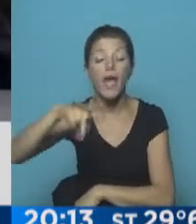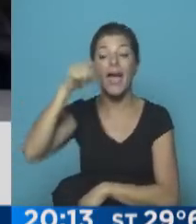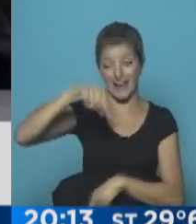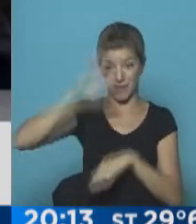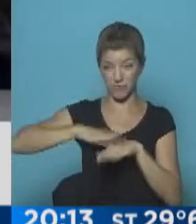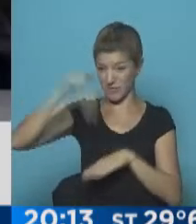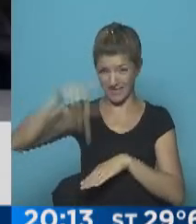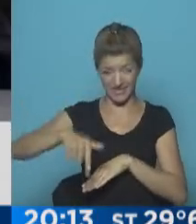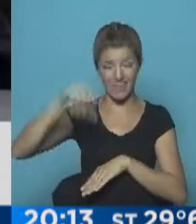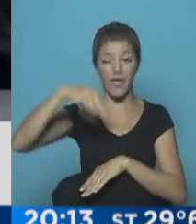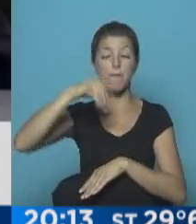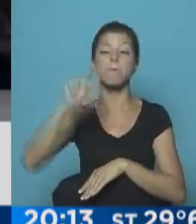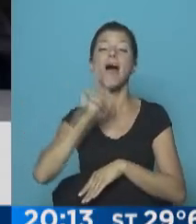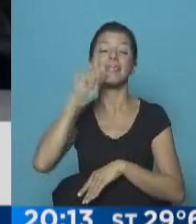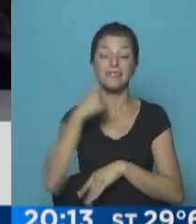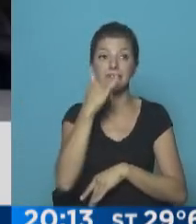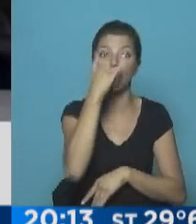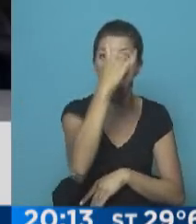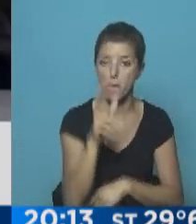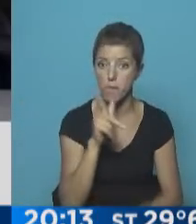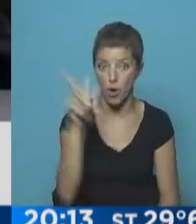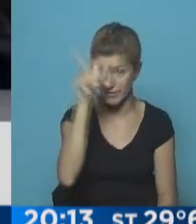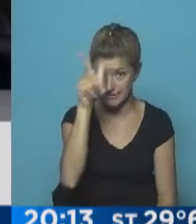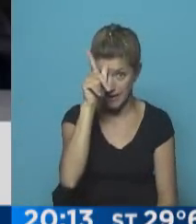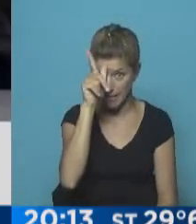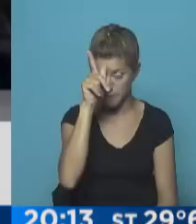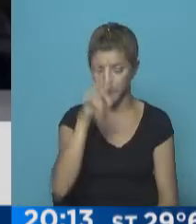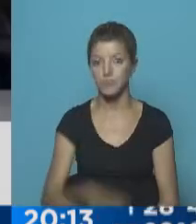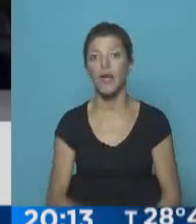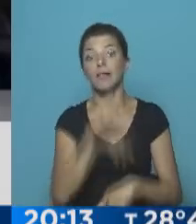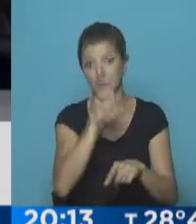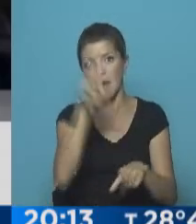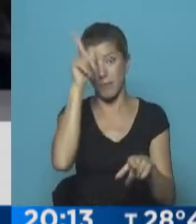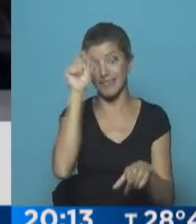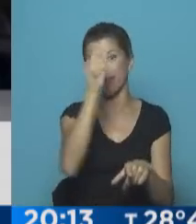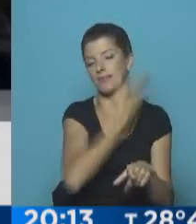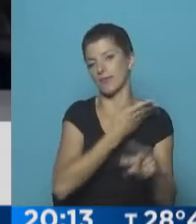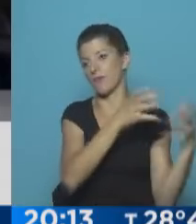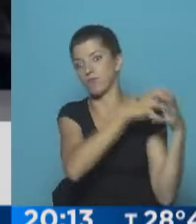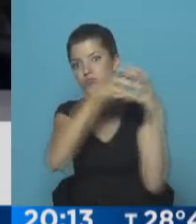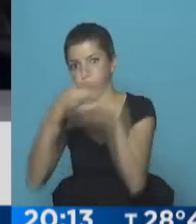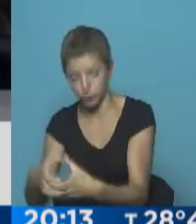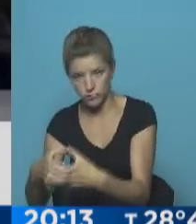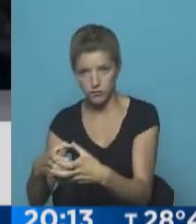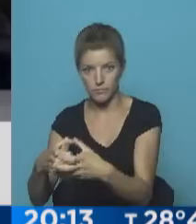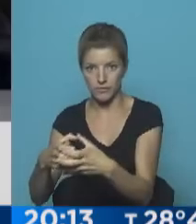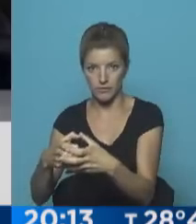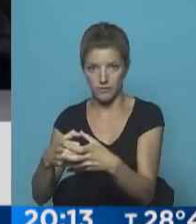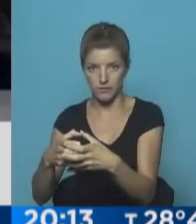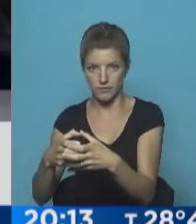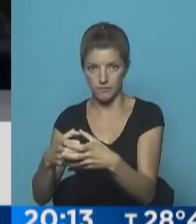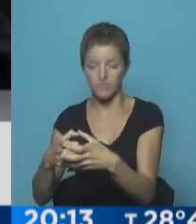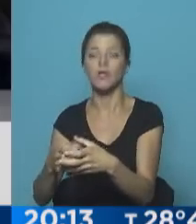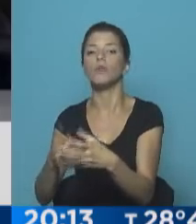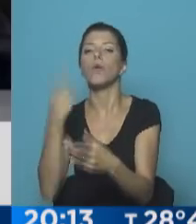dio aviso a la policía, llegó a este lugar la policía de Santa Fe y en un operativo que se